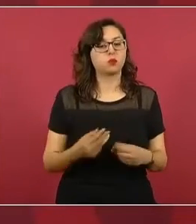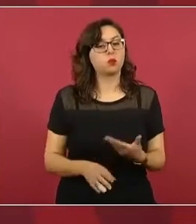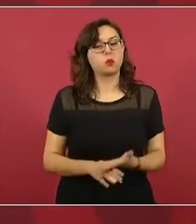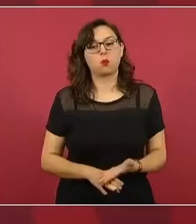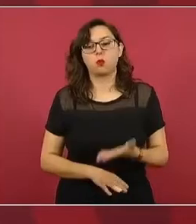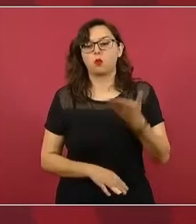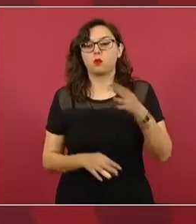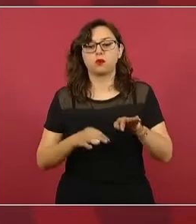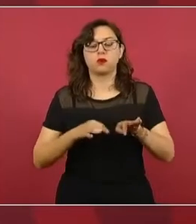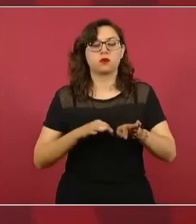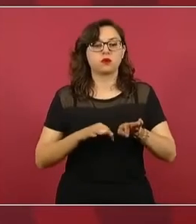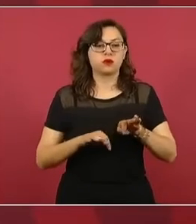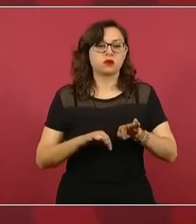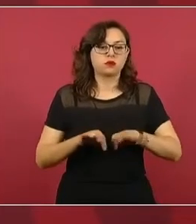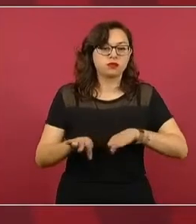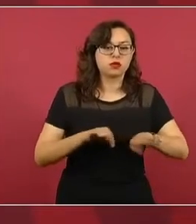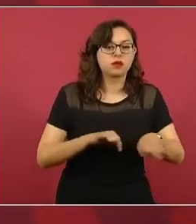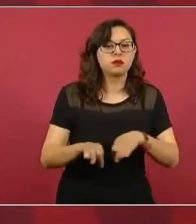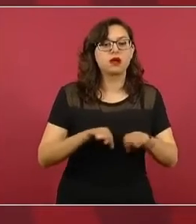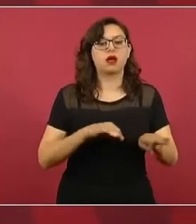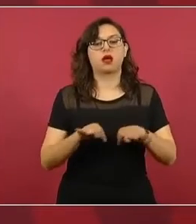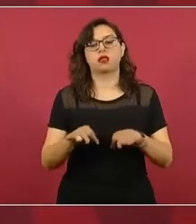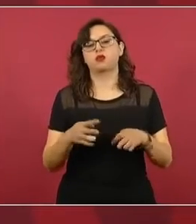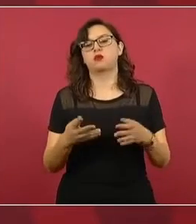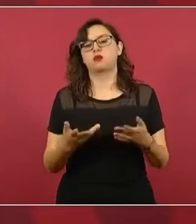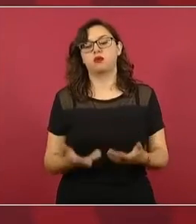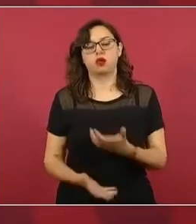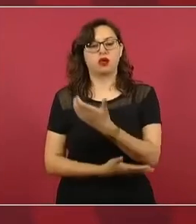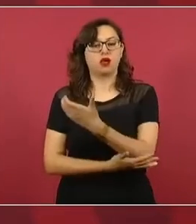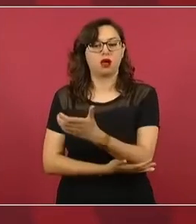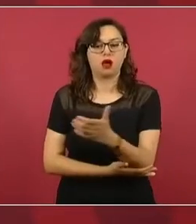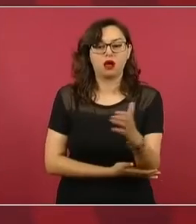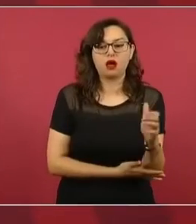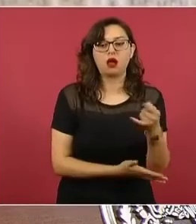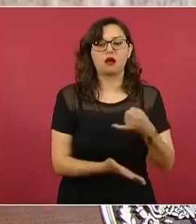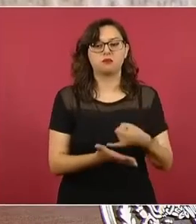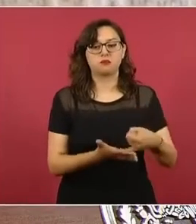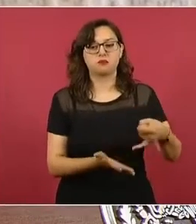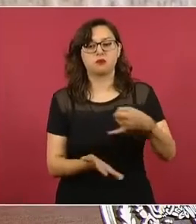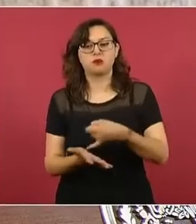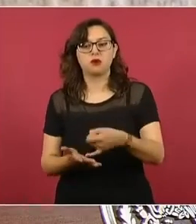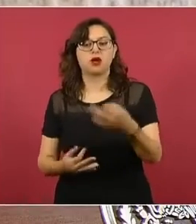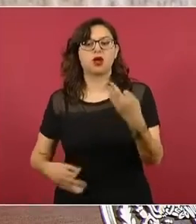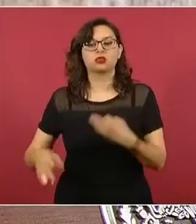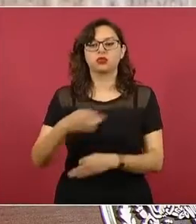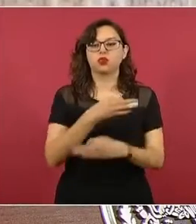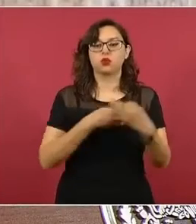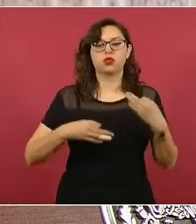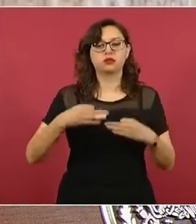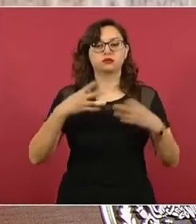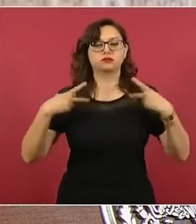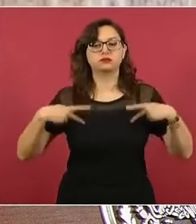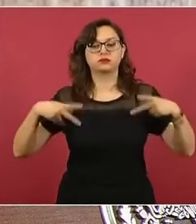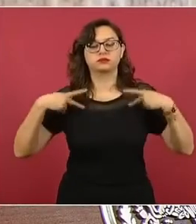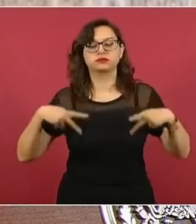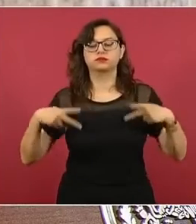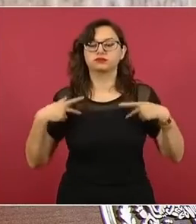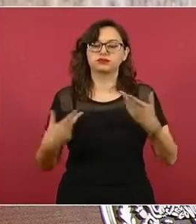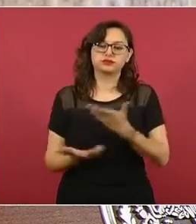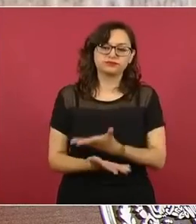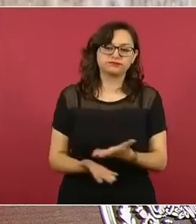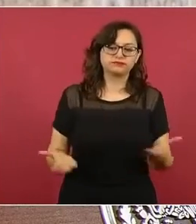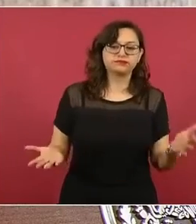los trabajadores, los productores del campo, a todos les agradecemos su apoyo.